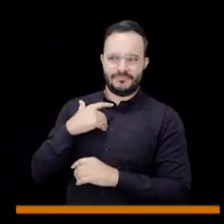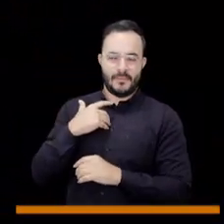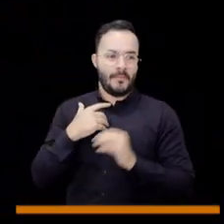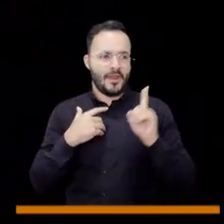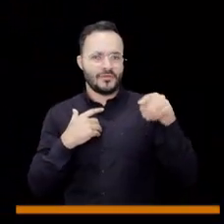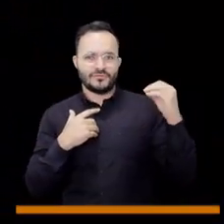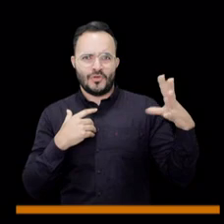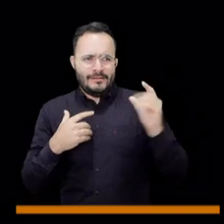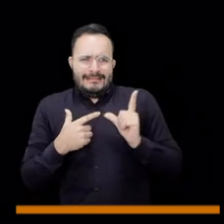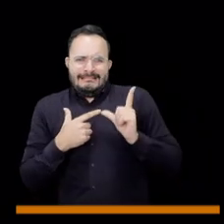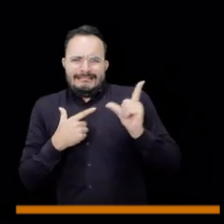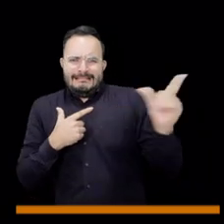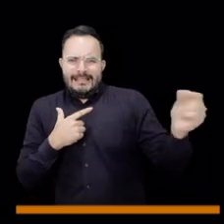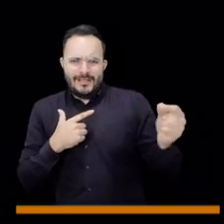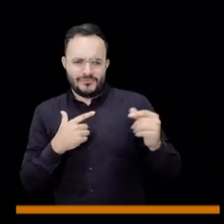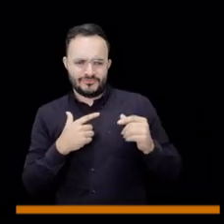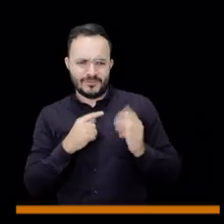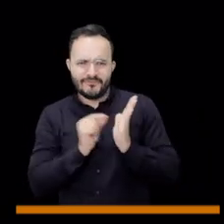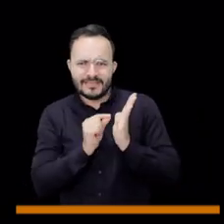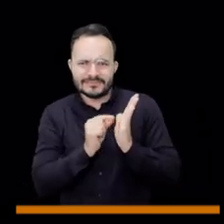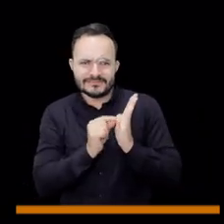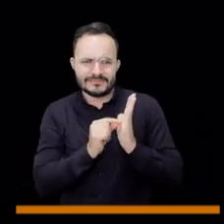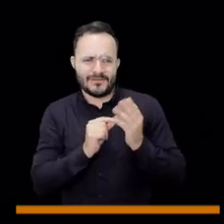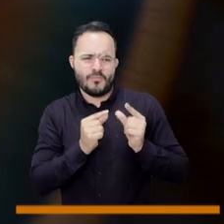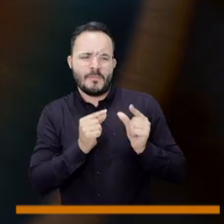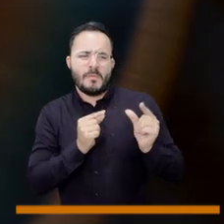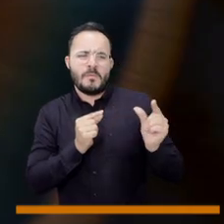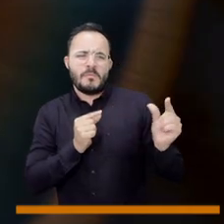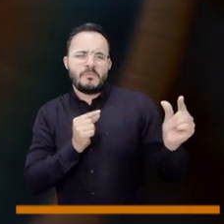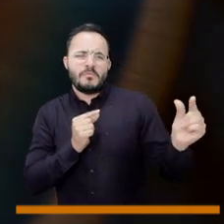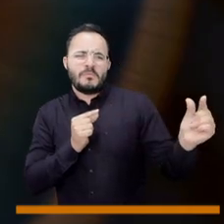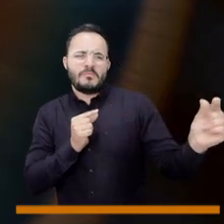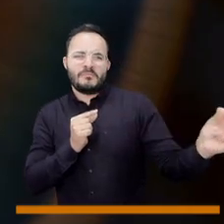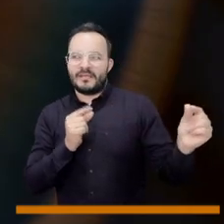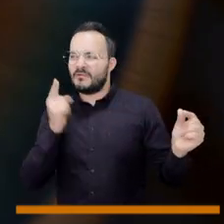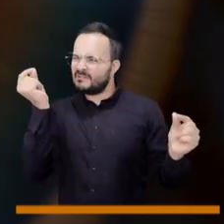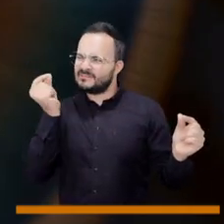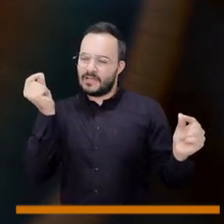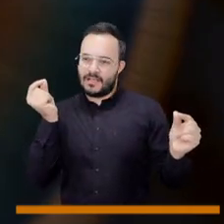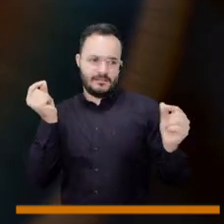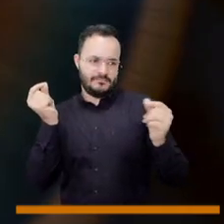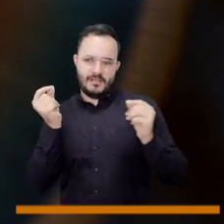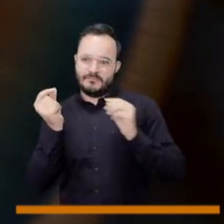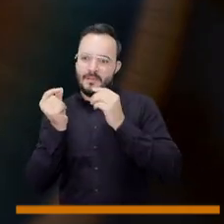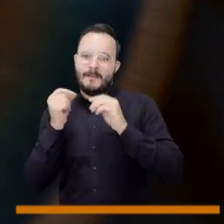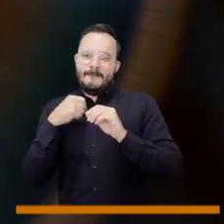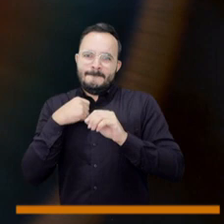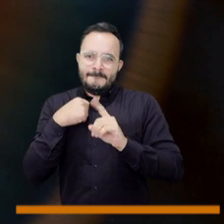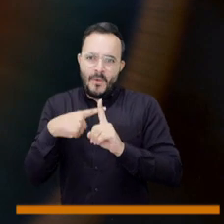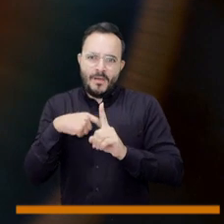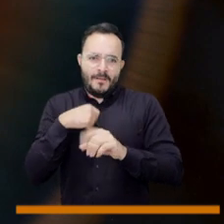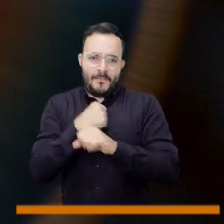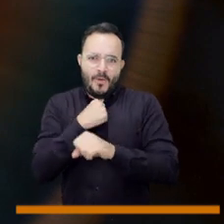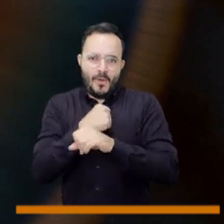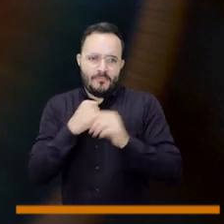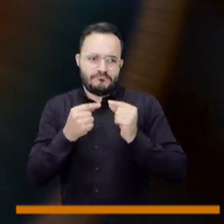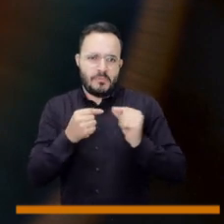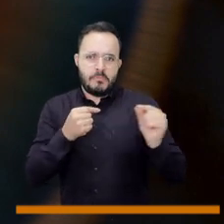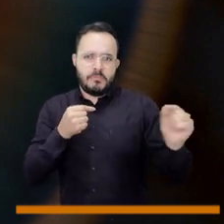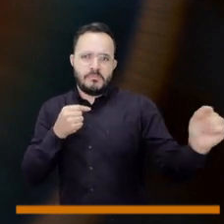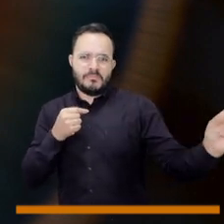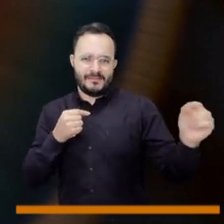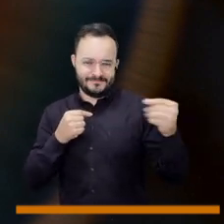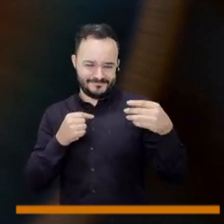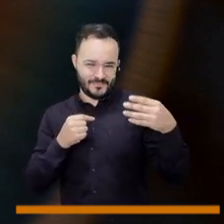está 400 veces más lejos, ¿cierto? Y esos cambios hace que podamos ver como que la luna pasa al frente del Sol y